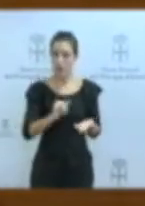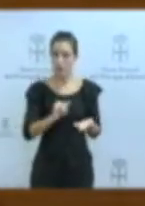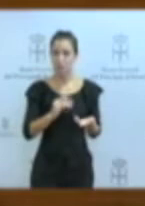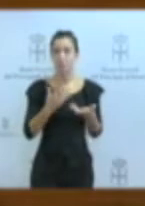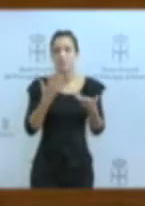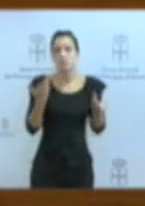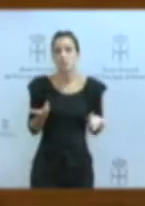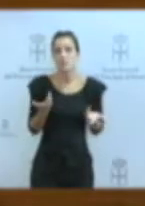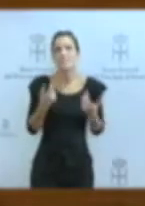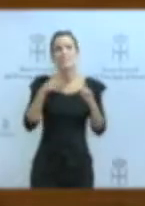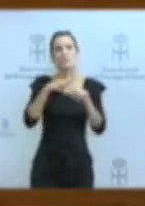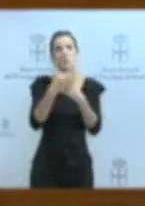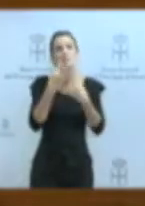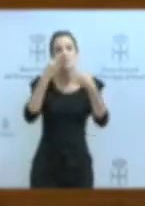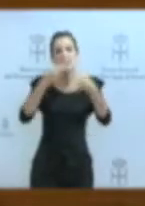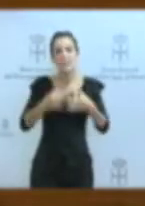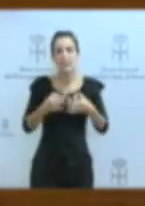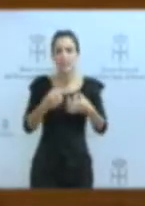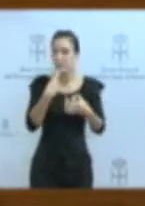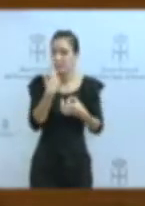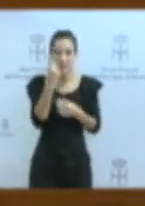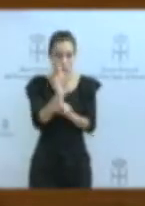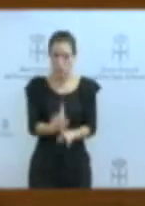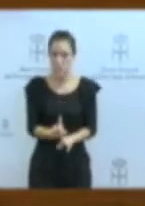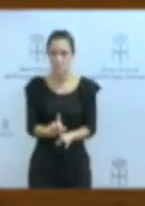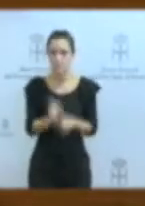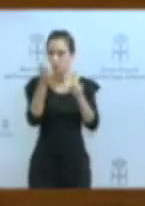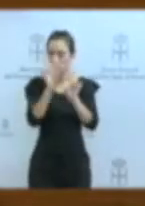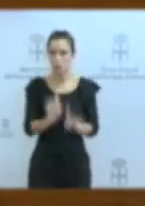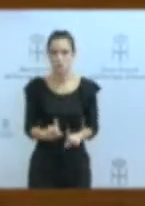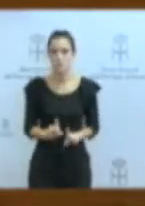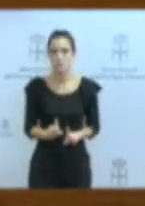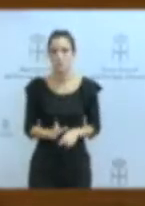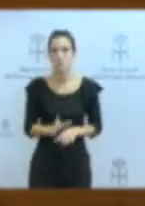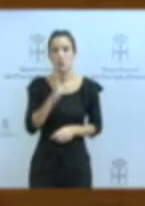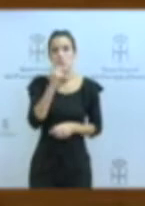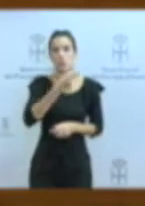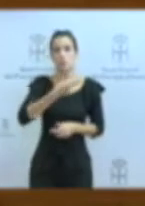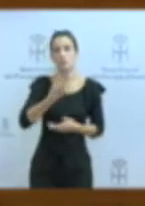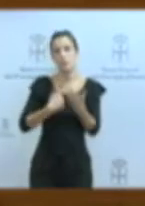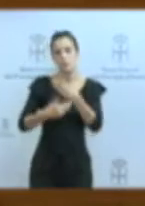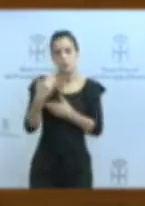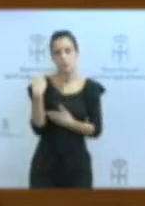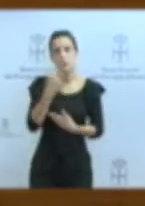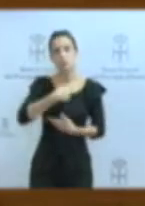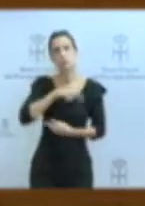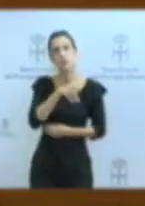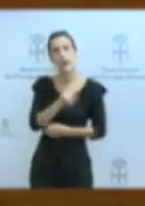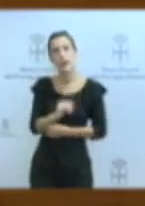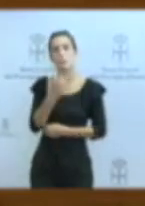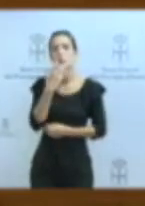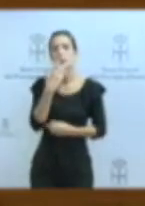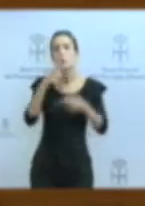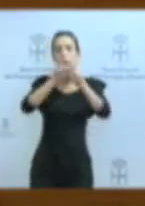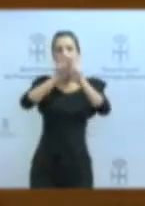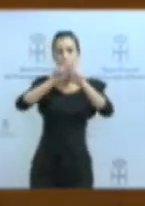así, Hemos tenido, pues, por ejemplo, el caso de compañías que desarrollan conexiones con Madrid